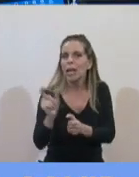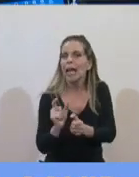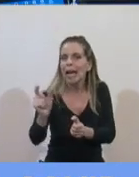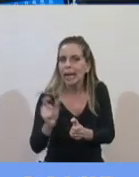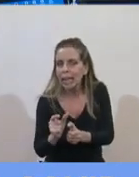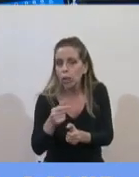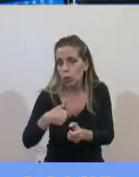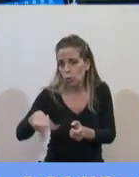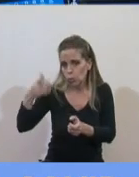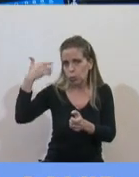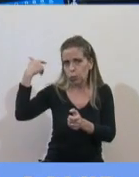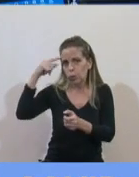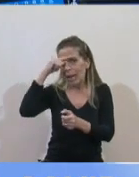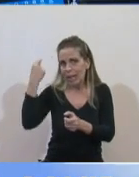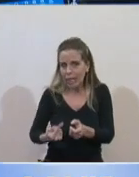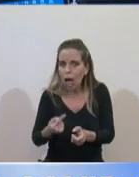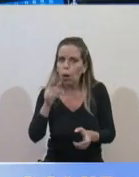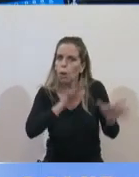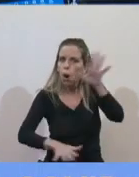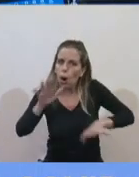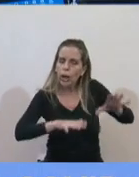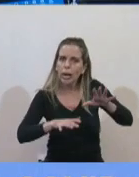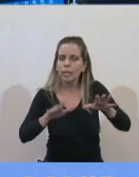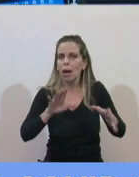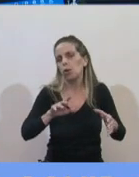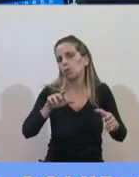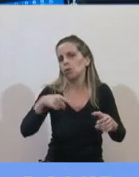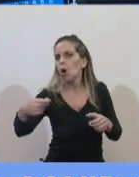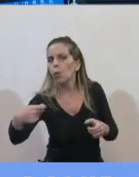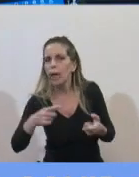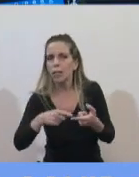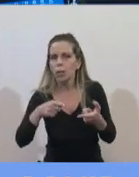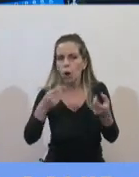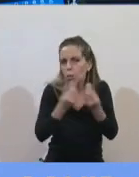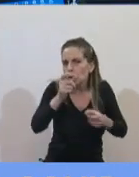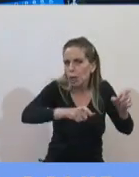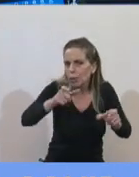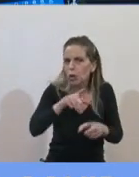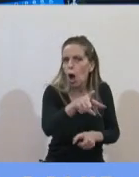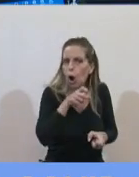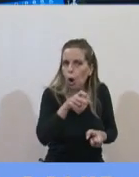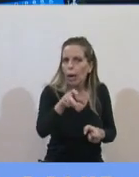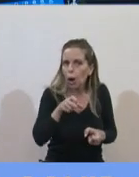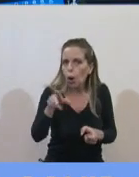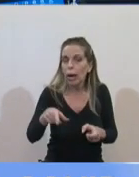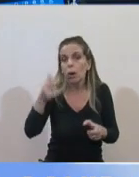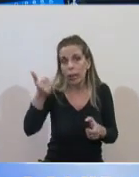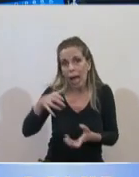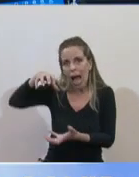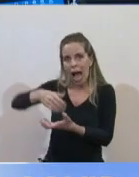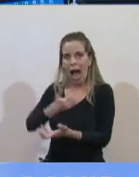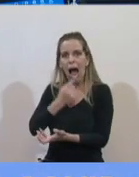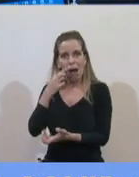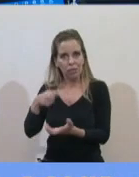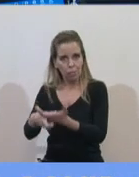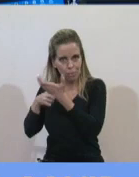construimos en el estado un gran mecanismo de seguridad social con millones de beneficiarios un panóptico que es la fib para mirar los de arriba